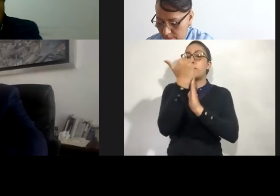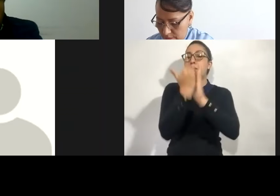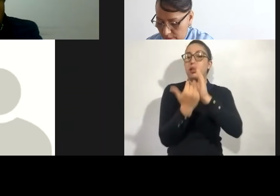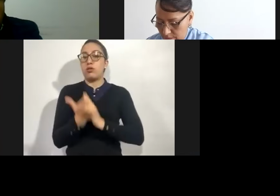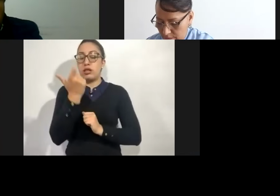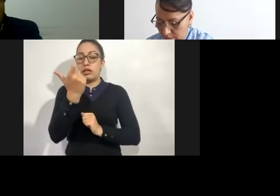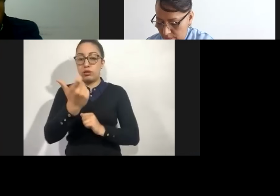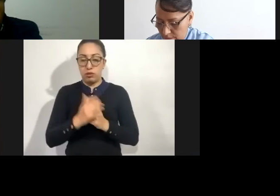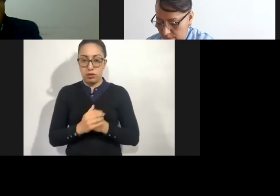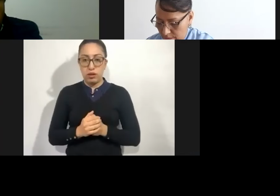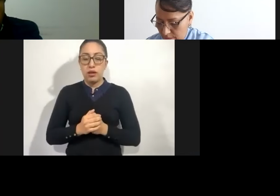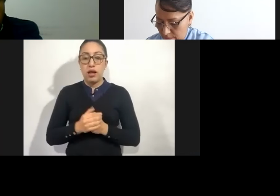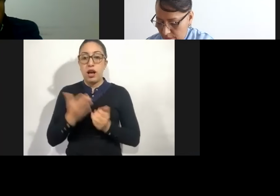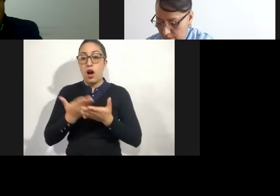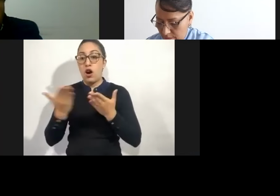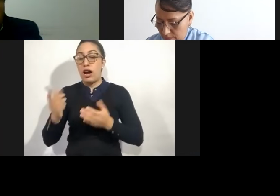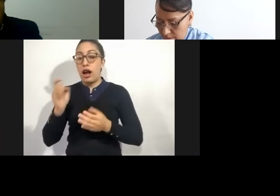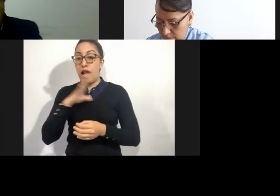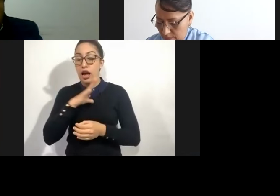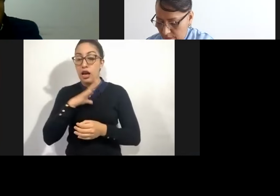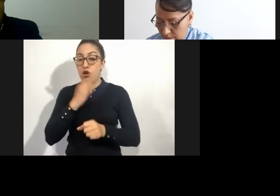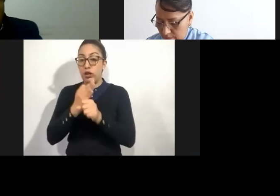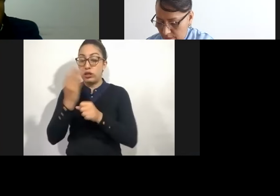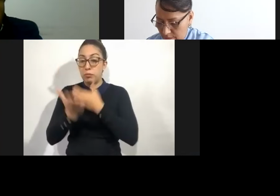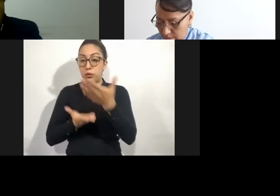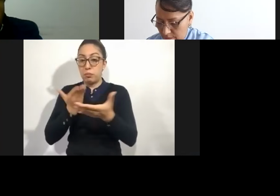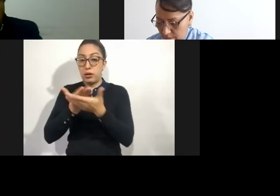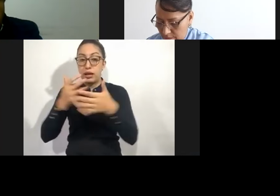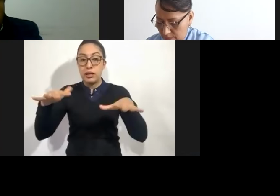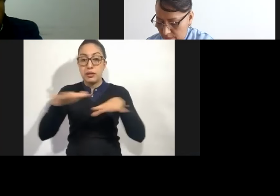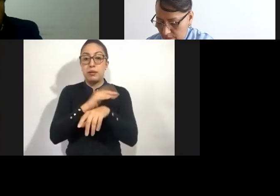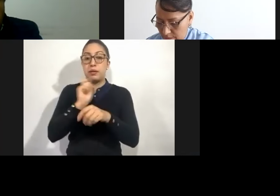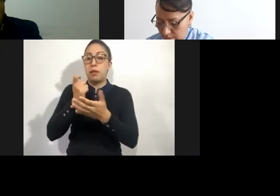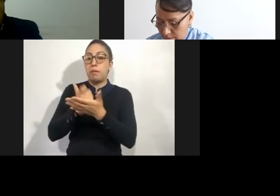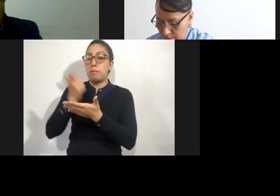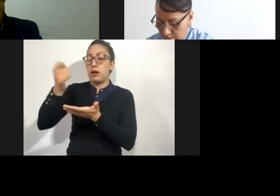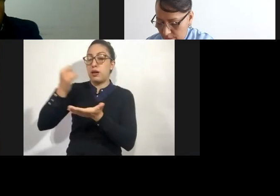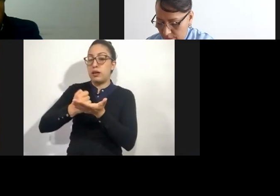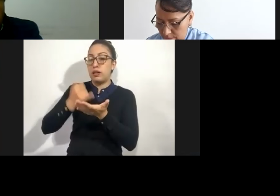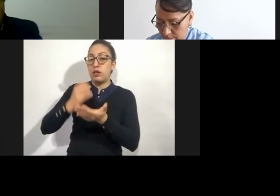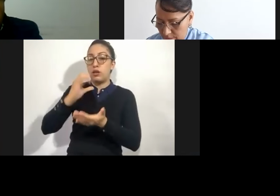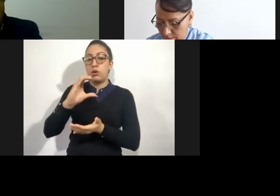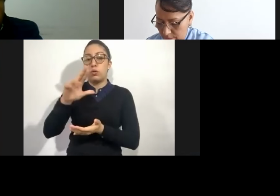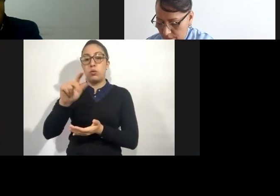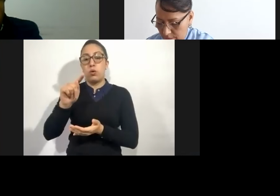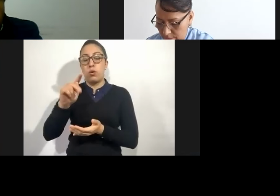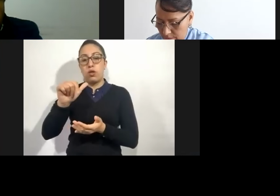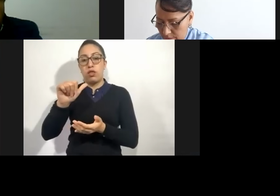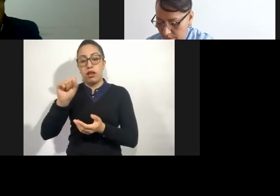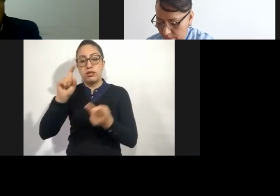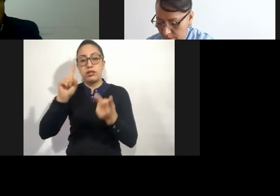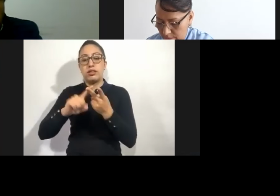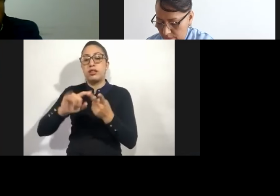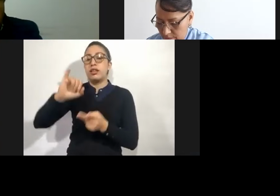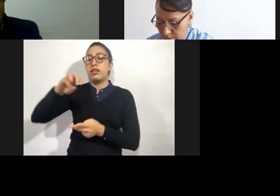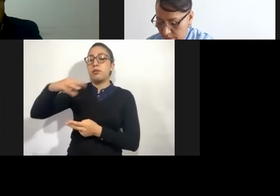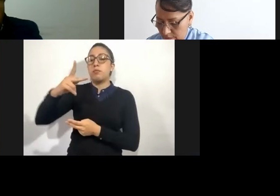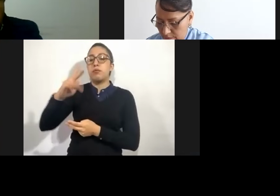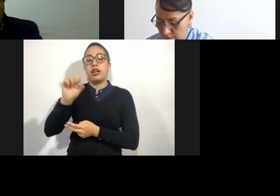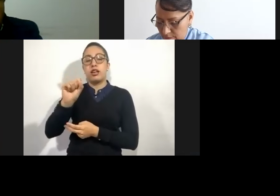los ajustes a las cuotas y tarifas de impuestos, derechos, contribuciones de mejoras, aprovechamientos